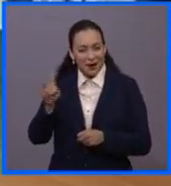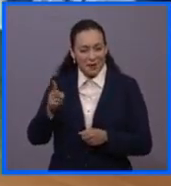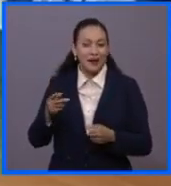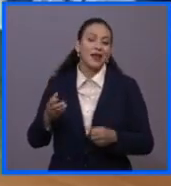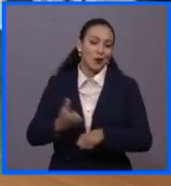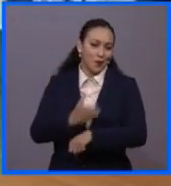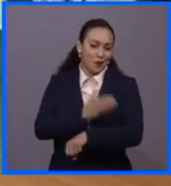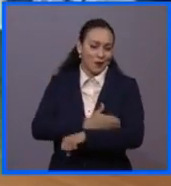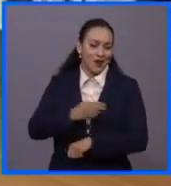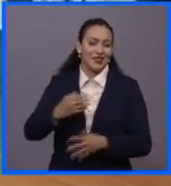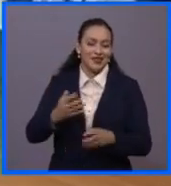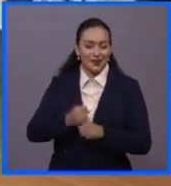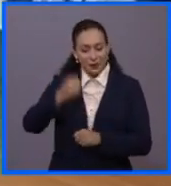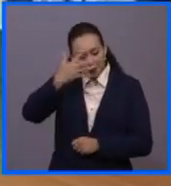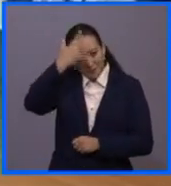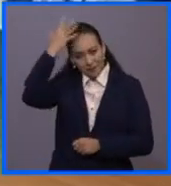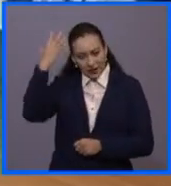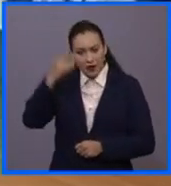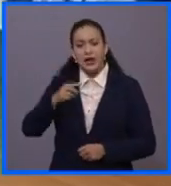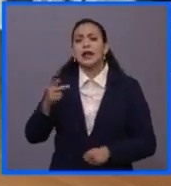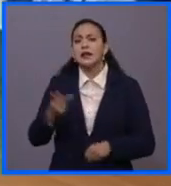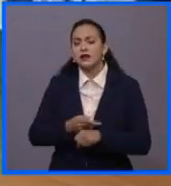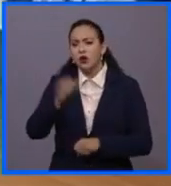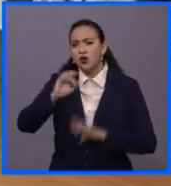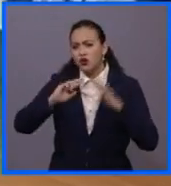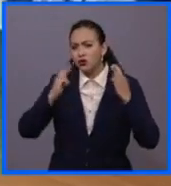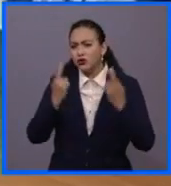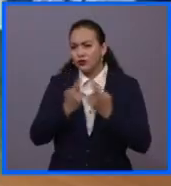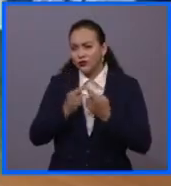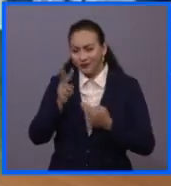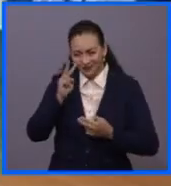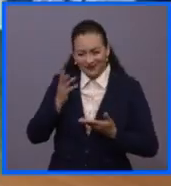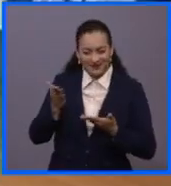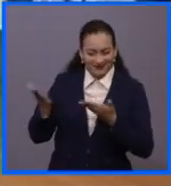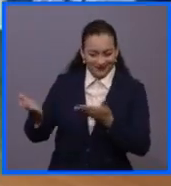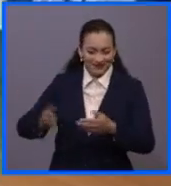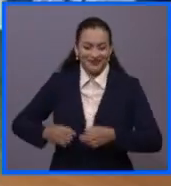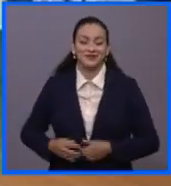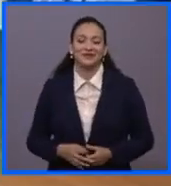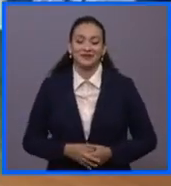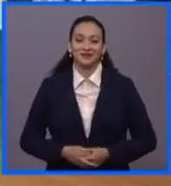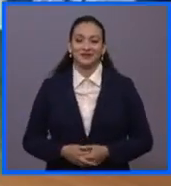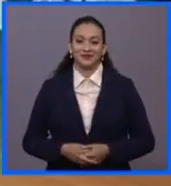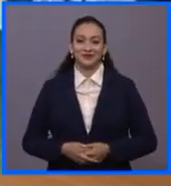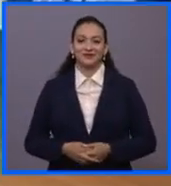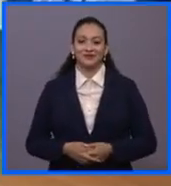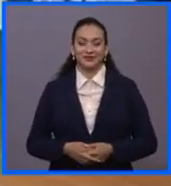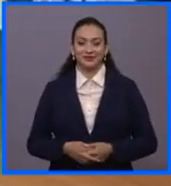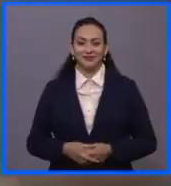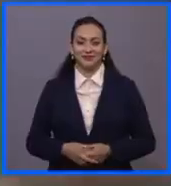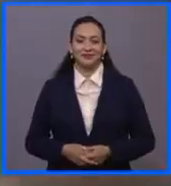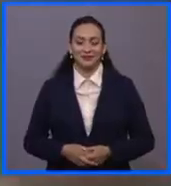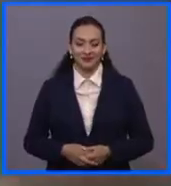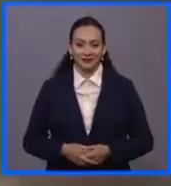acaba de terminar del Pleno de la Suprema Corte de Justicia de la Nación. Adelante, Mario, buenas tardes, te